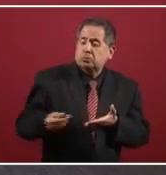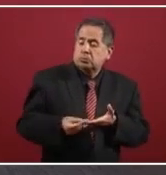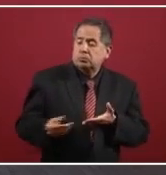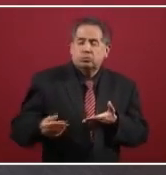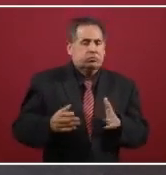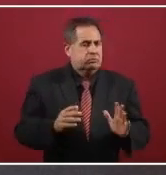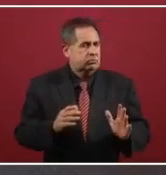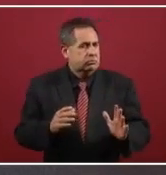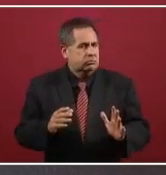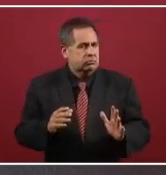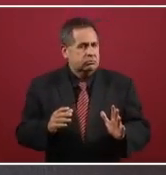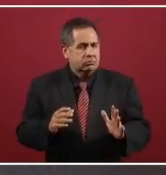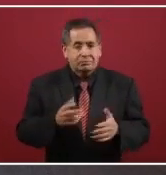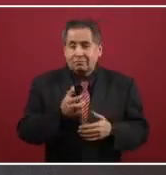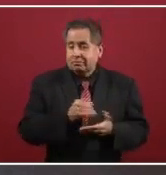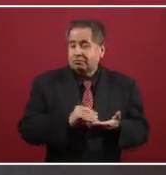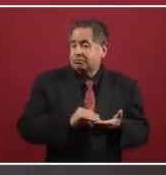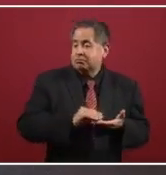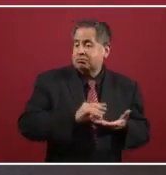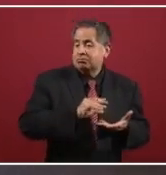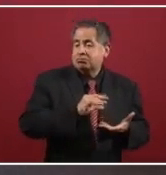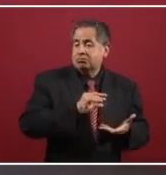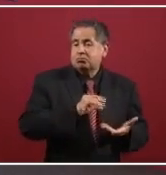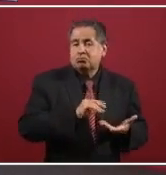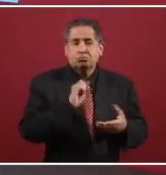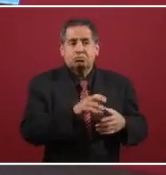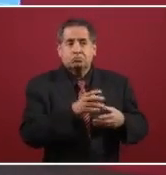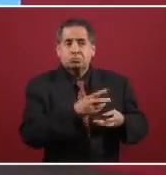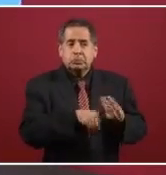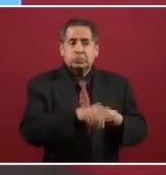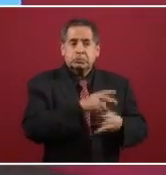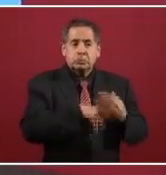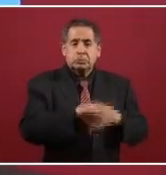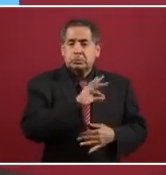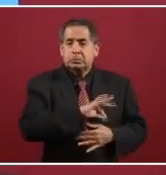Y así se van creando fideicomisos,